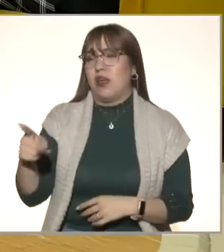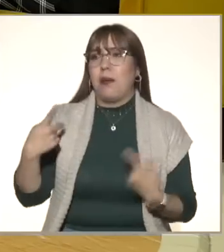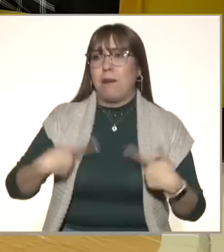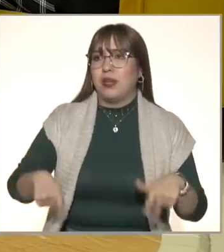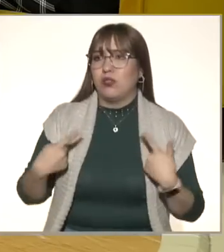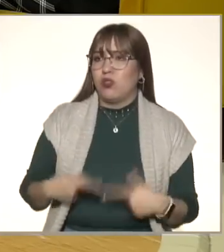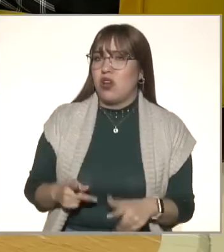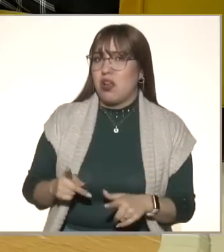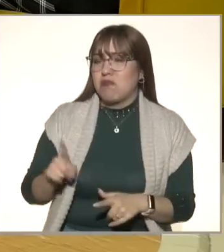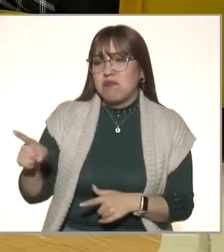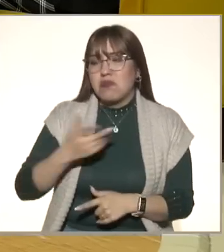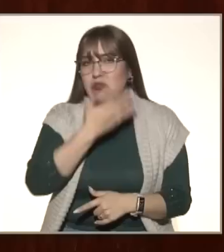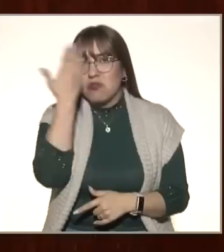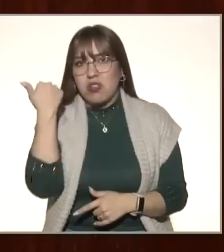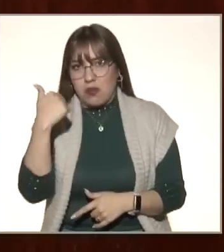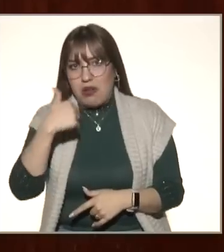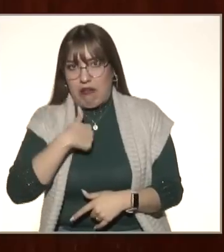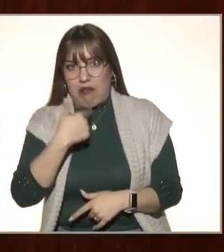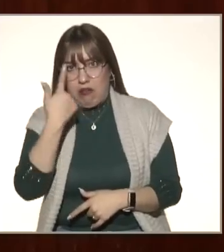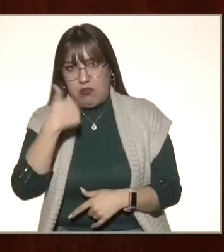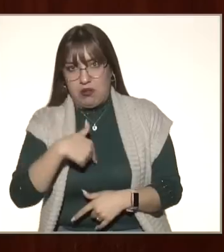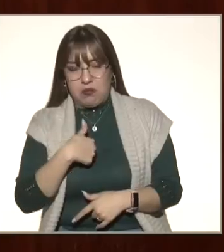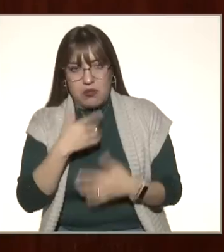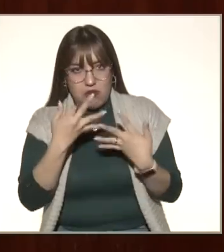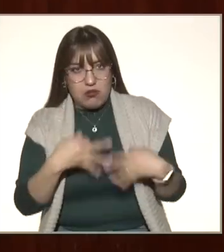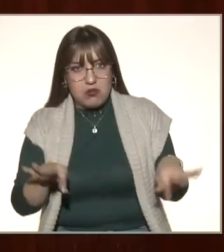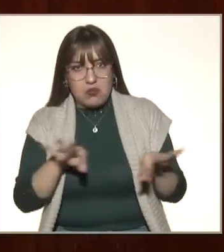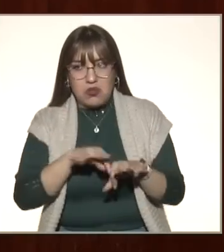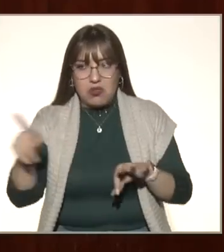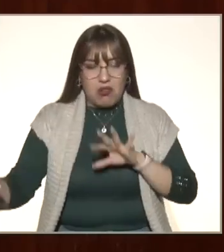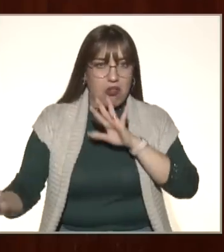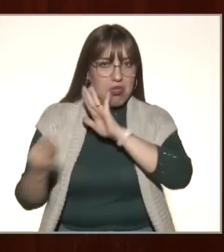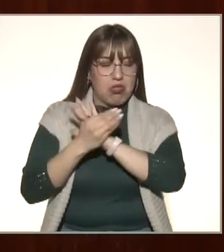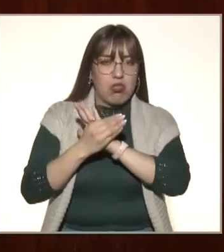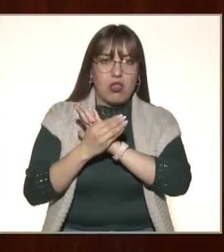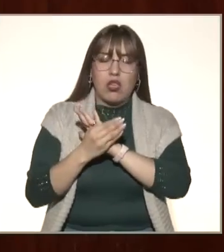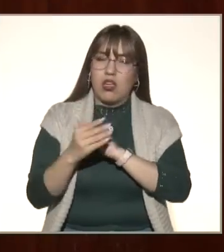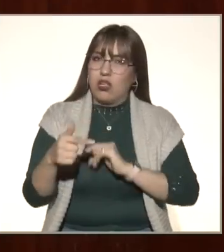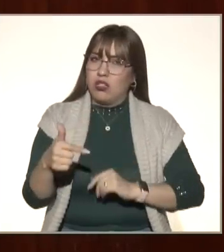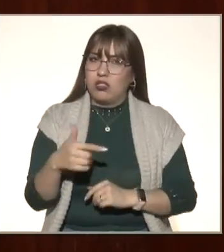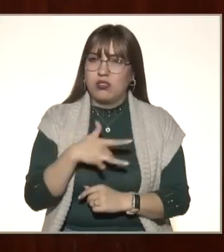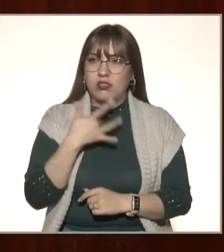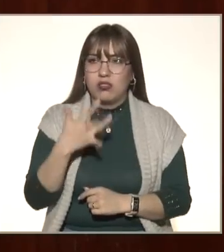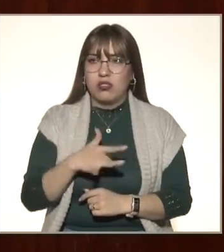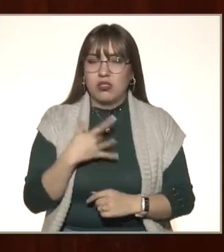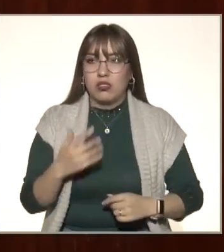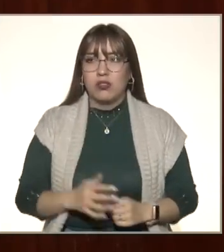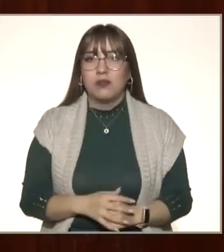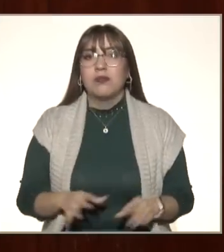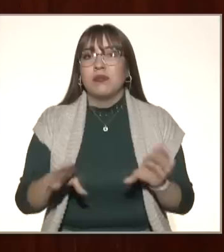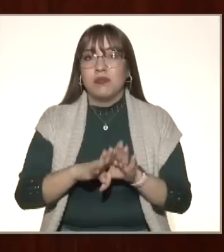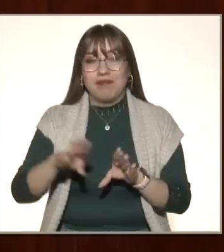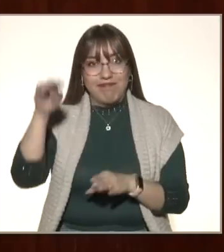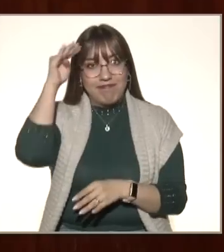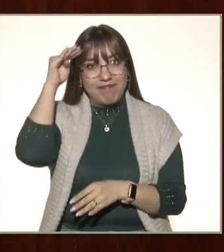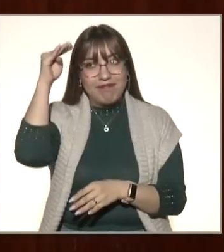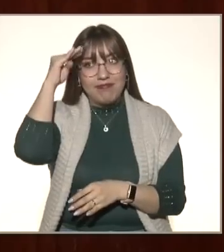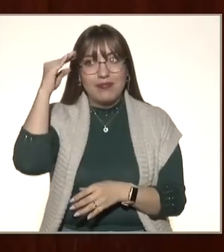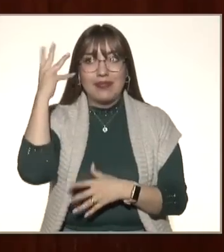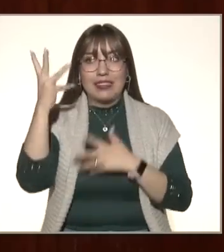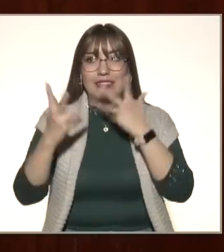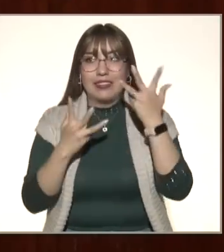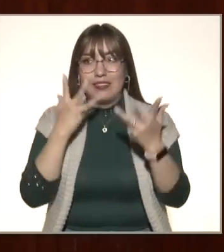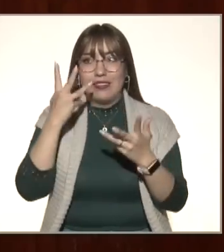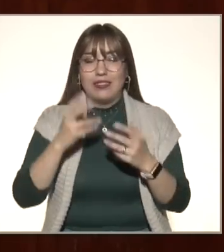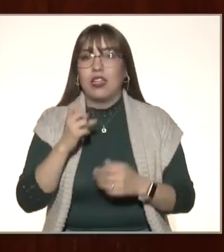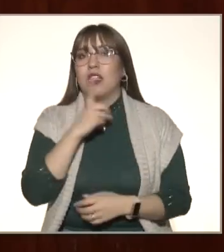importante. Entonces, pues esa parte de la parte racional es como tomar